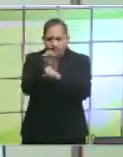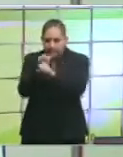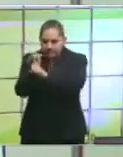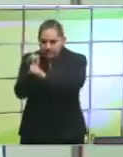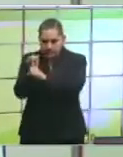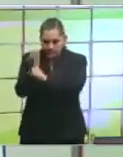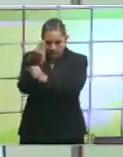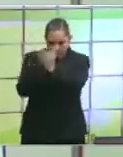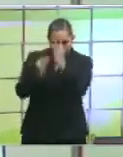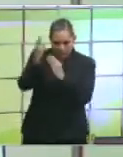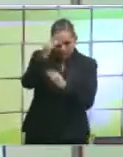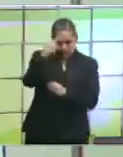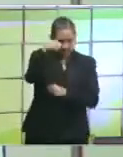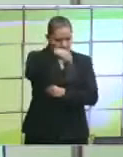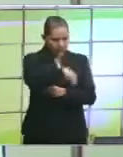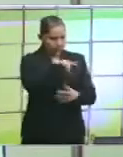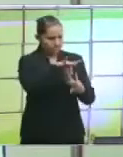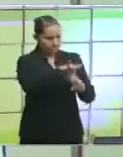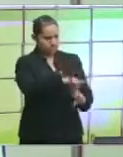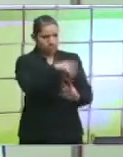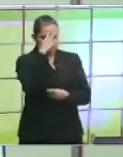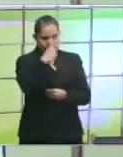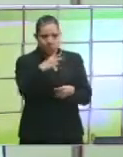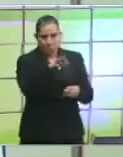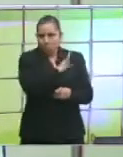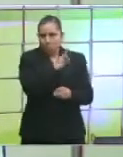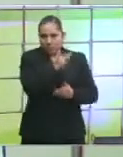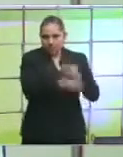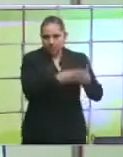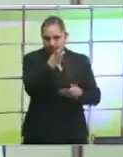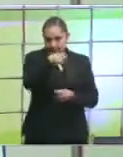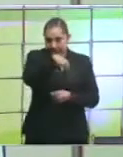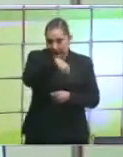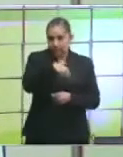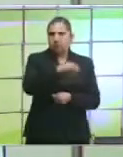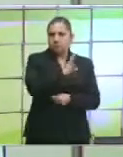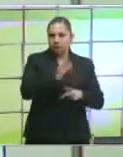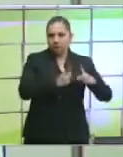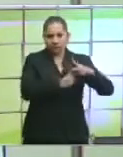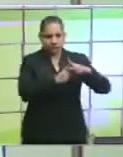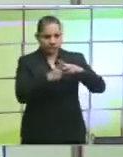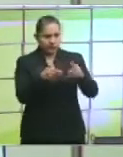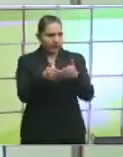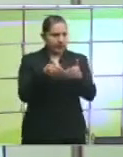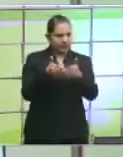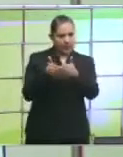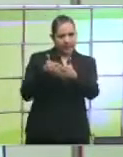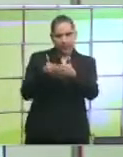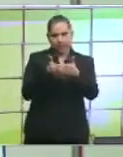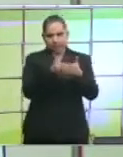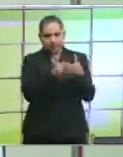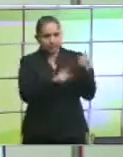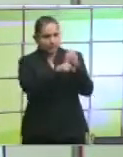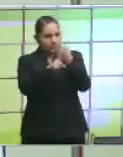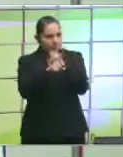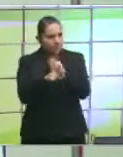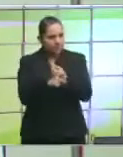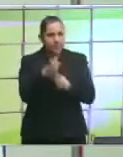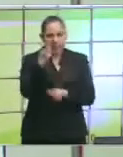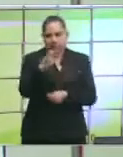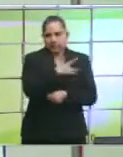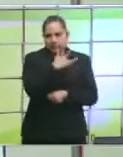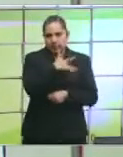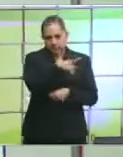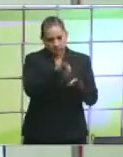para poderlas introducir este también me parece que fue un proceso muy importante que vivimos con un fondo que se